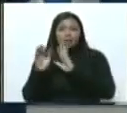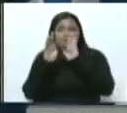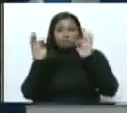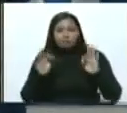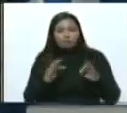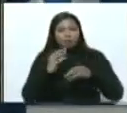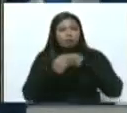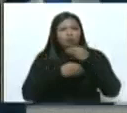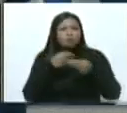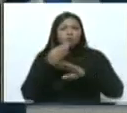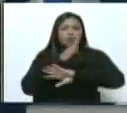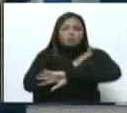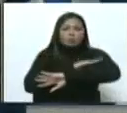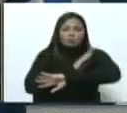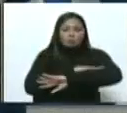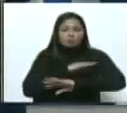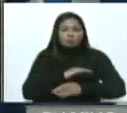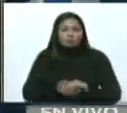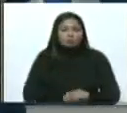como actúan.